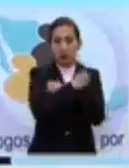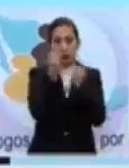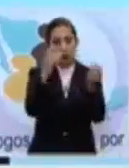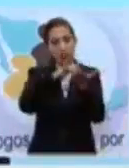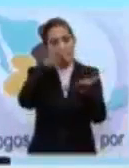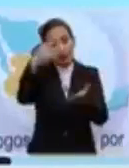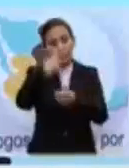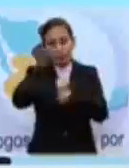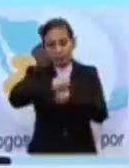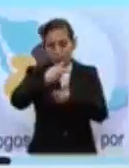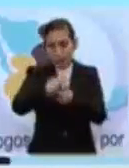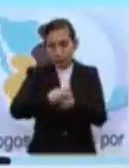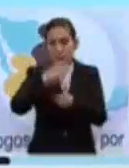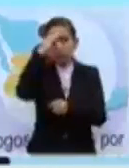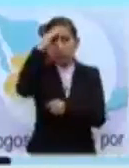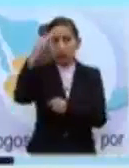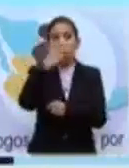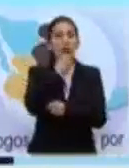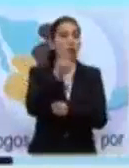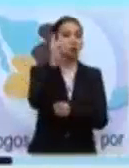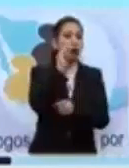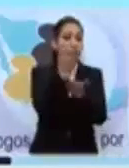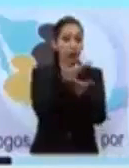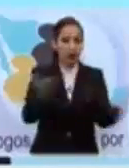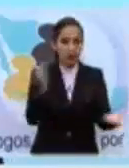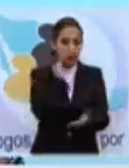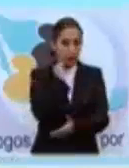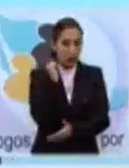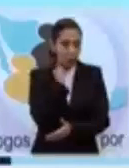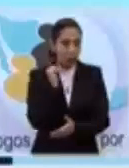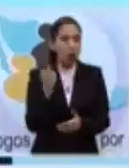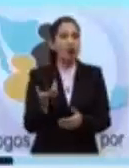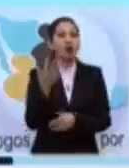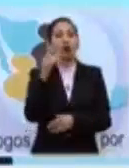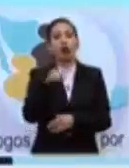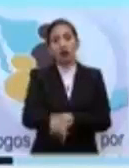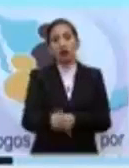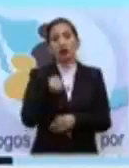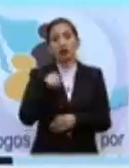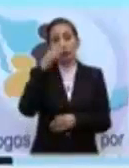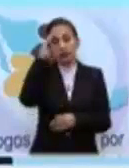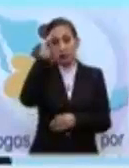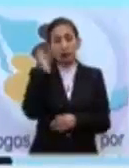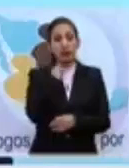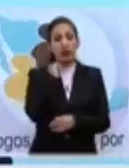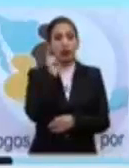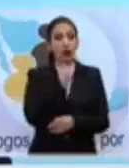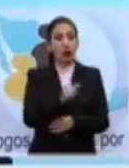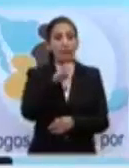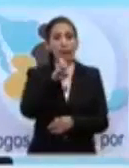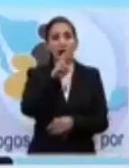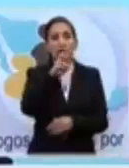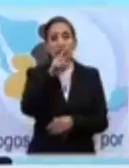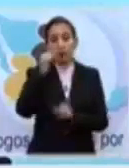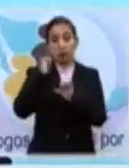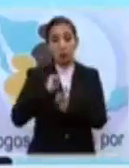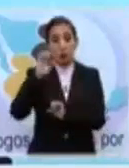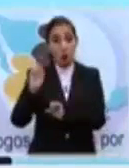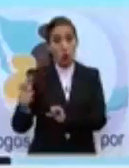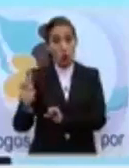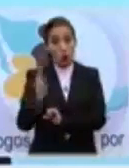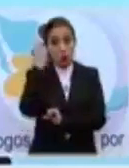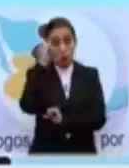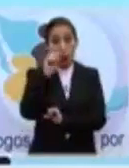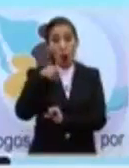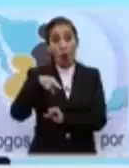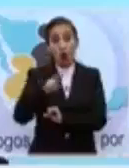la invitación. Señoras y señores senadores, señora Marcia de Castro, representante residente del PNUD en México. Me